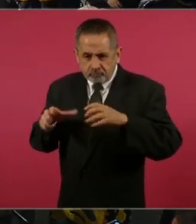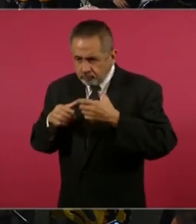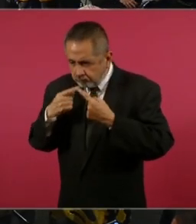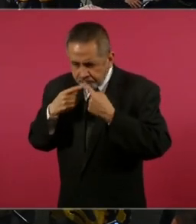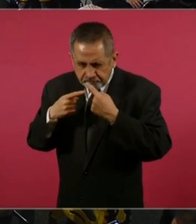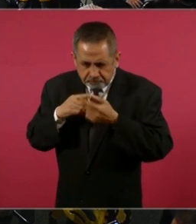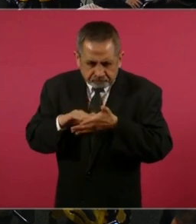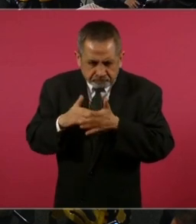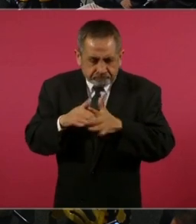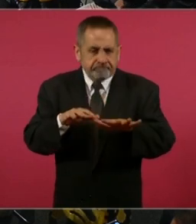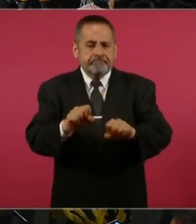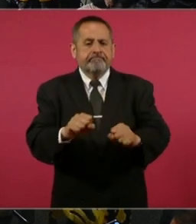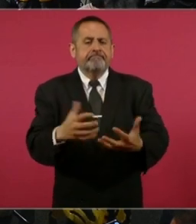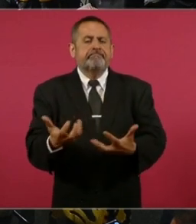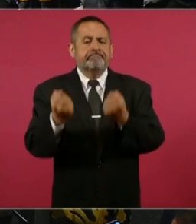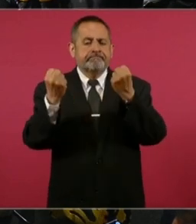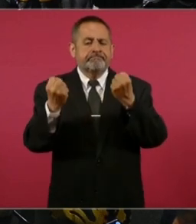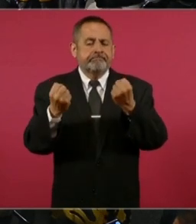todos